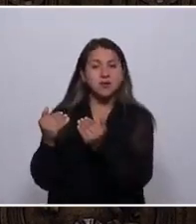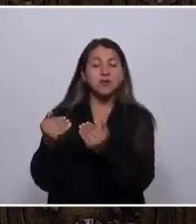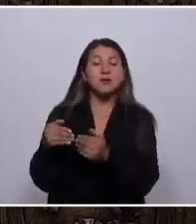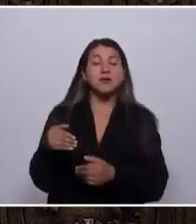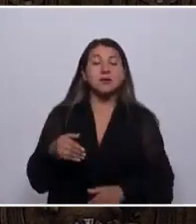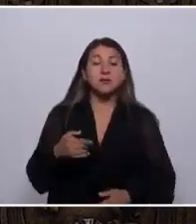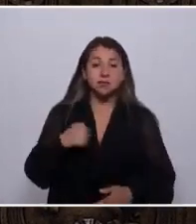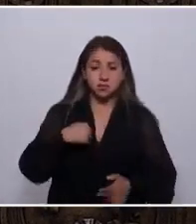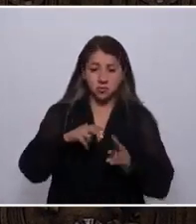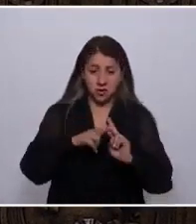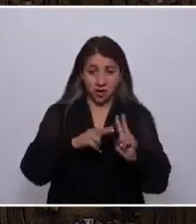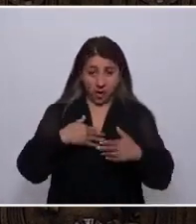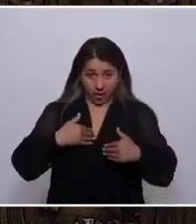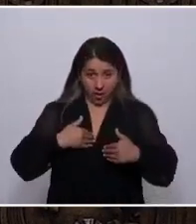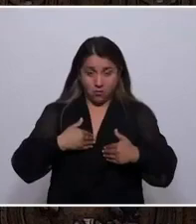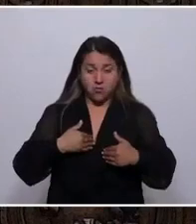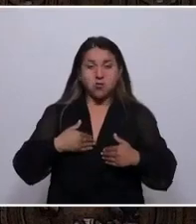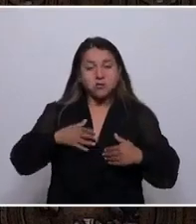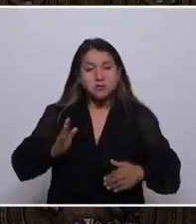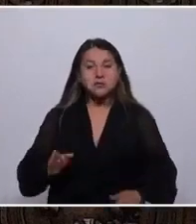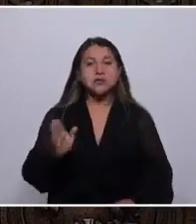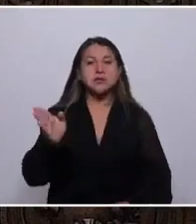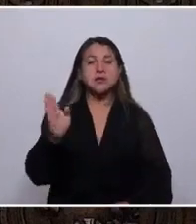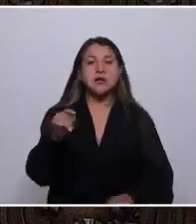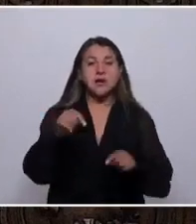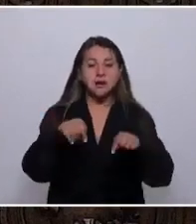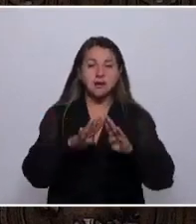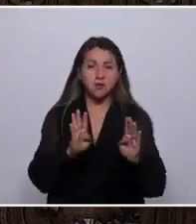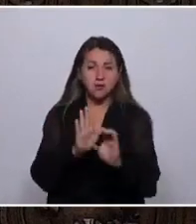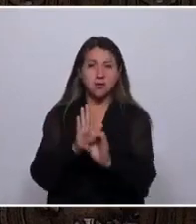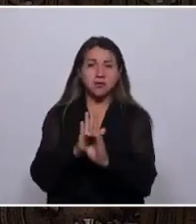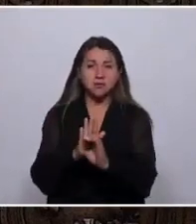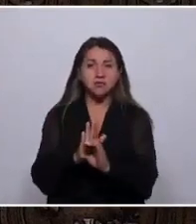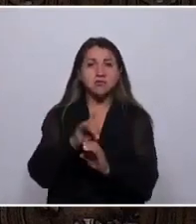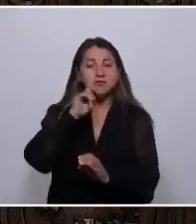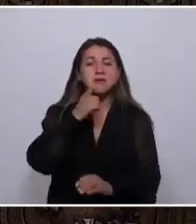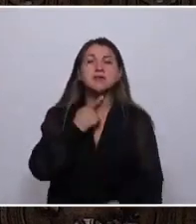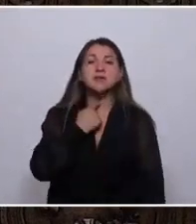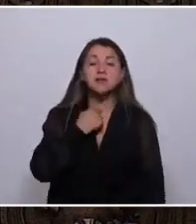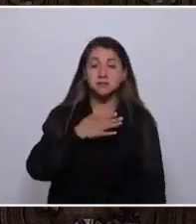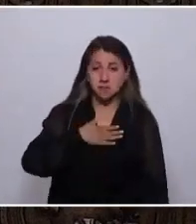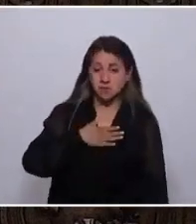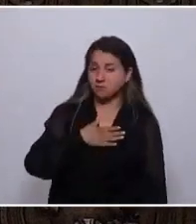hecho, hago y seguiré haciendo en esta convención no es por interés personal,